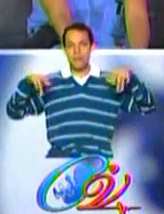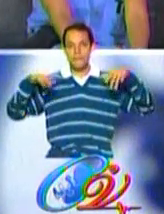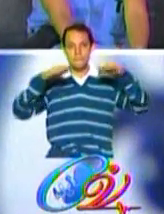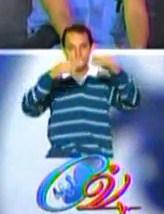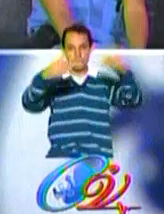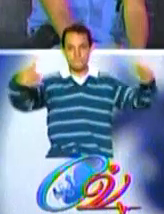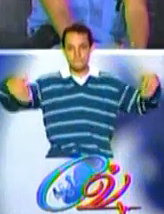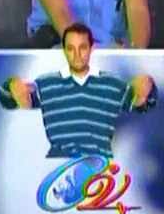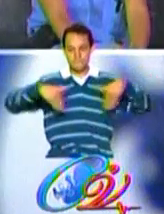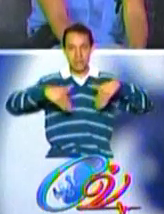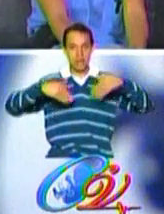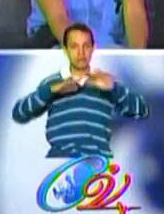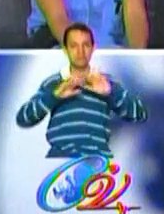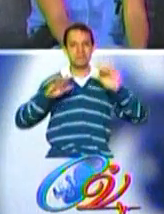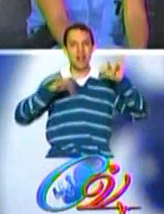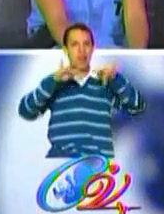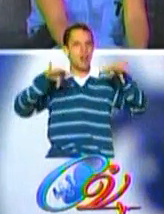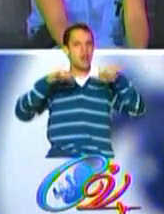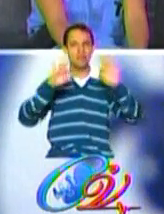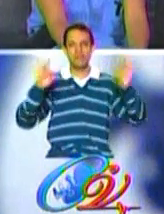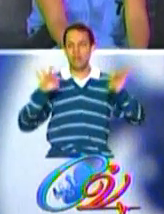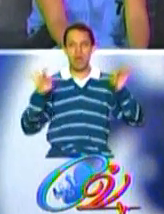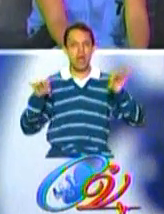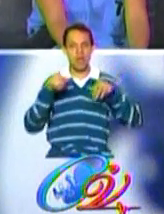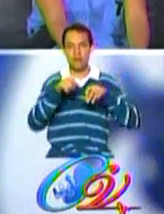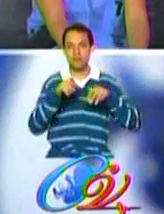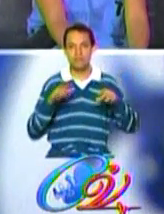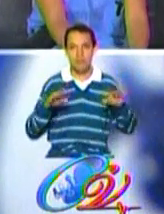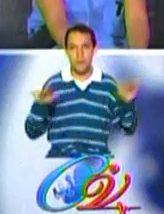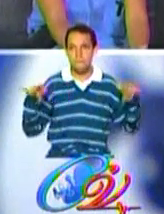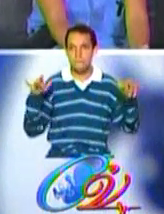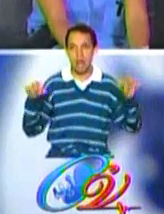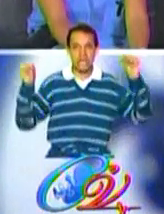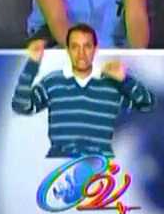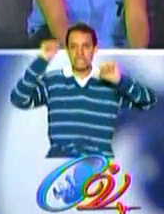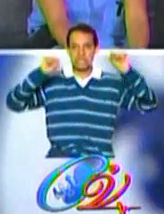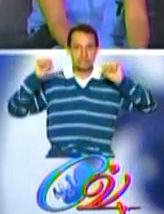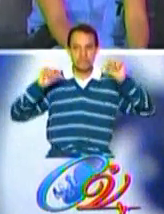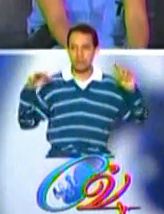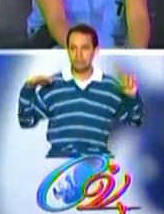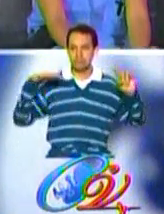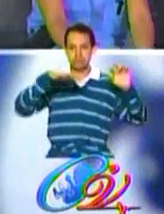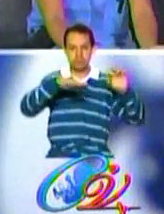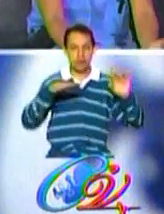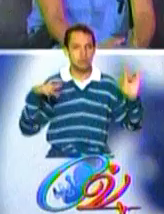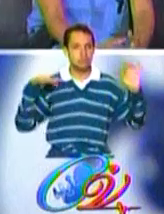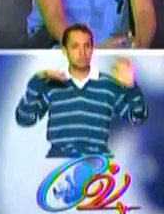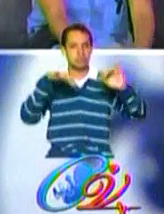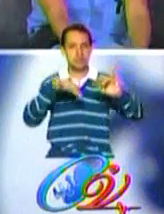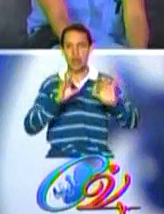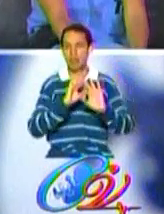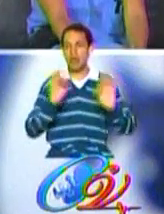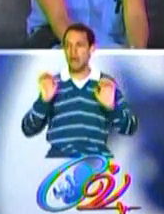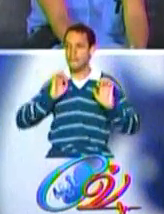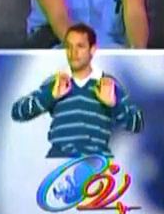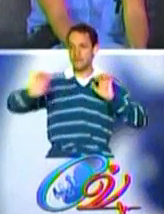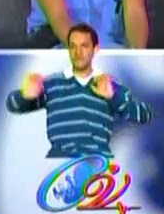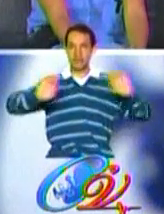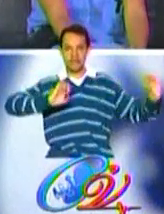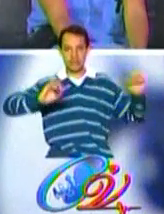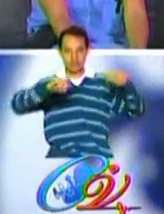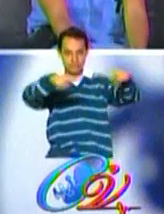donde se hace el examen básicamente no tiene ningún componente químico que pueda ser tóxico o que pueda aparecer